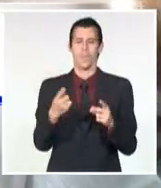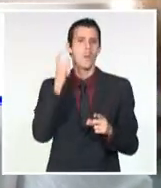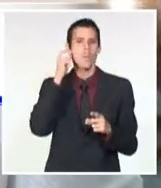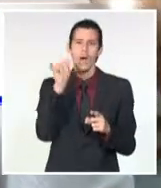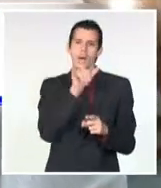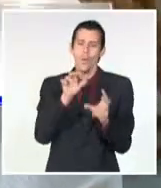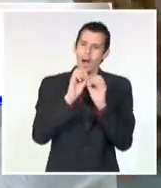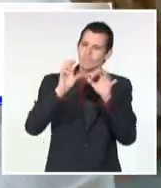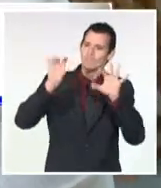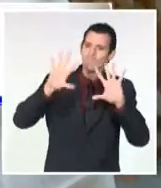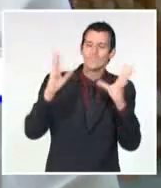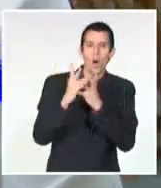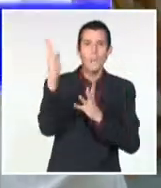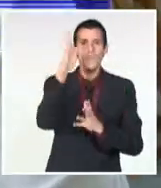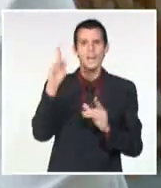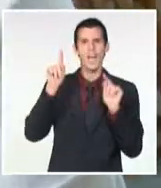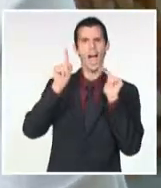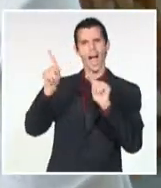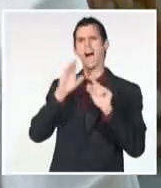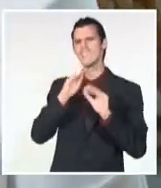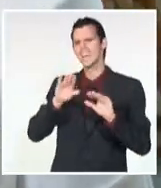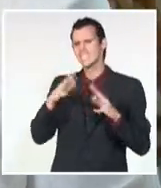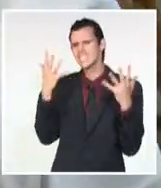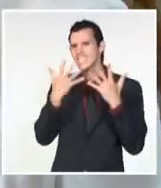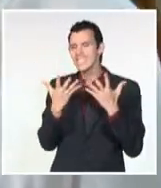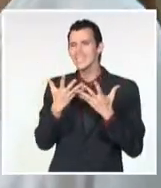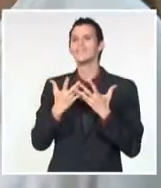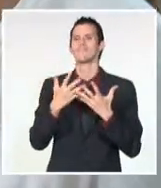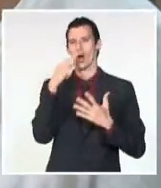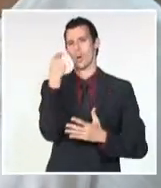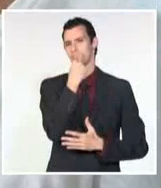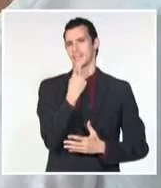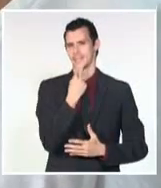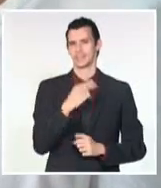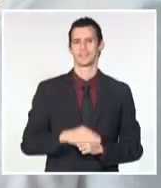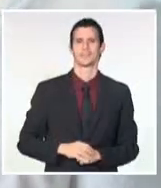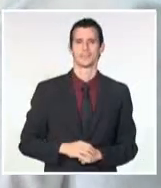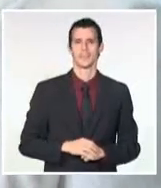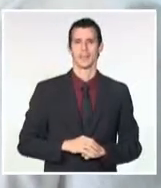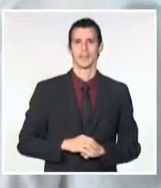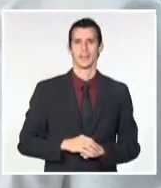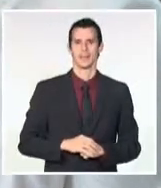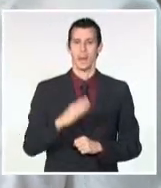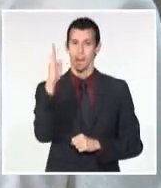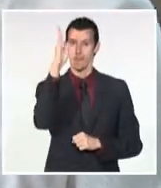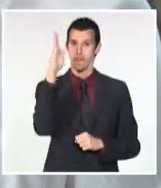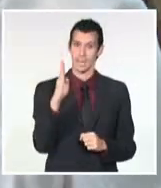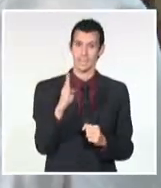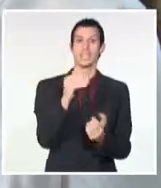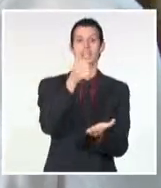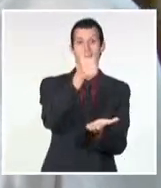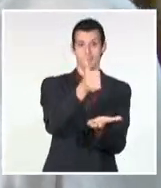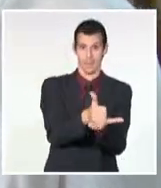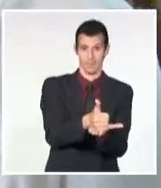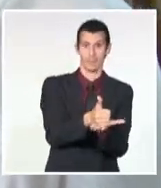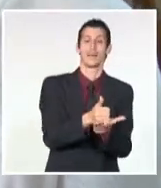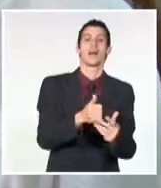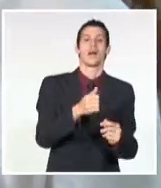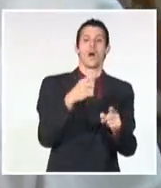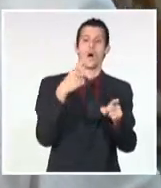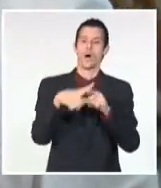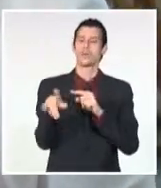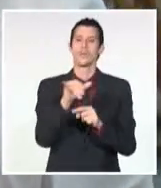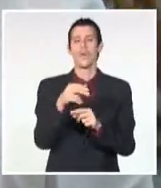allá. Entonces, en Minas Gerais, en Brasilia, nosotros la invitamos varias veces a